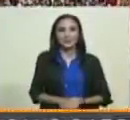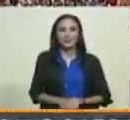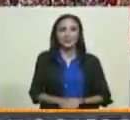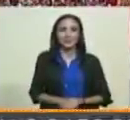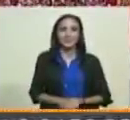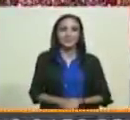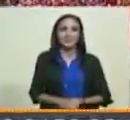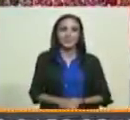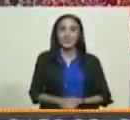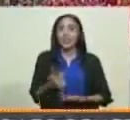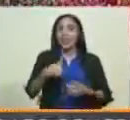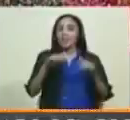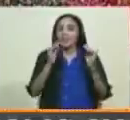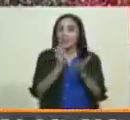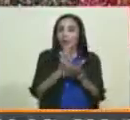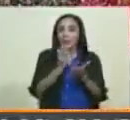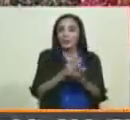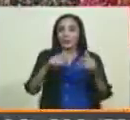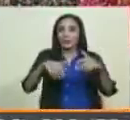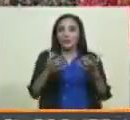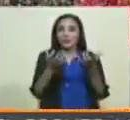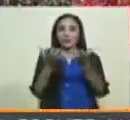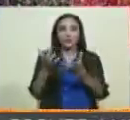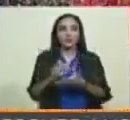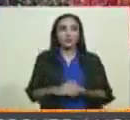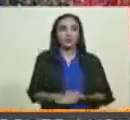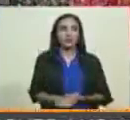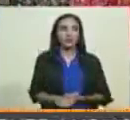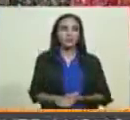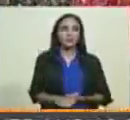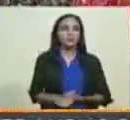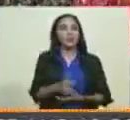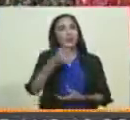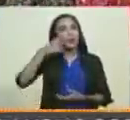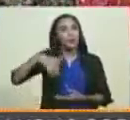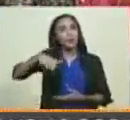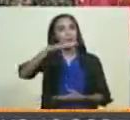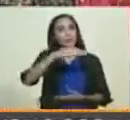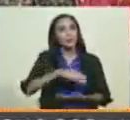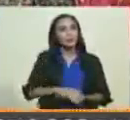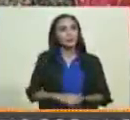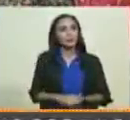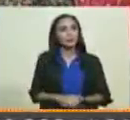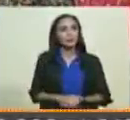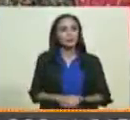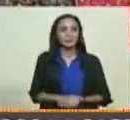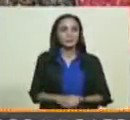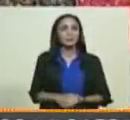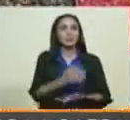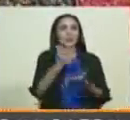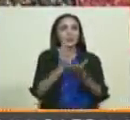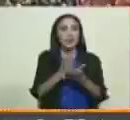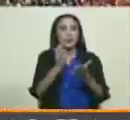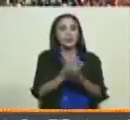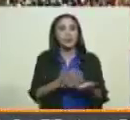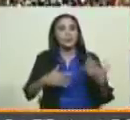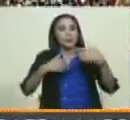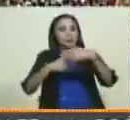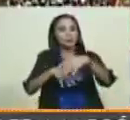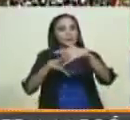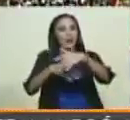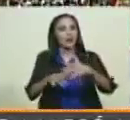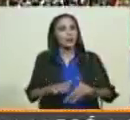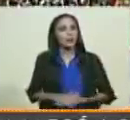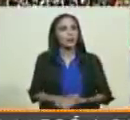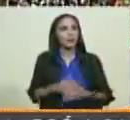Así debemos estar siempre, Zulia, pueblo de Venezuela. Siempre movilizado, siempre unido,